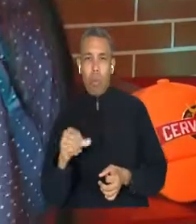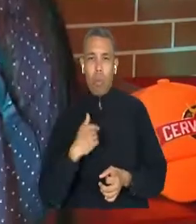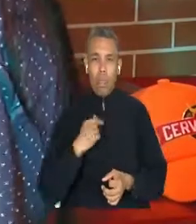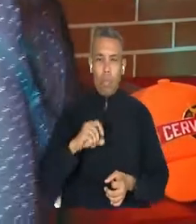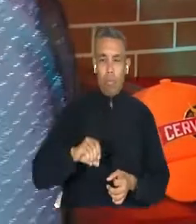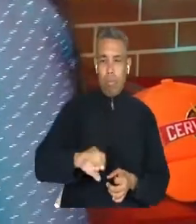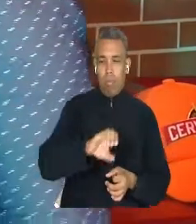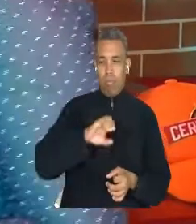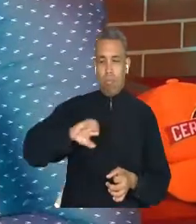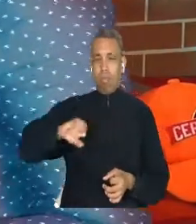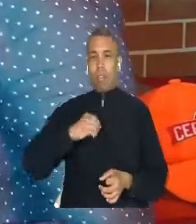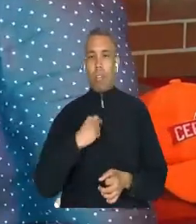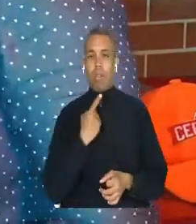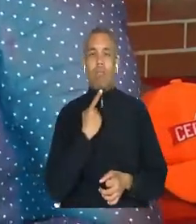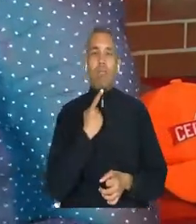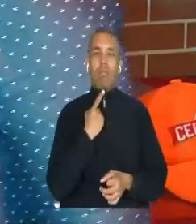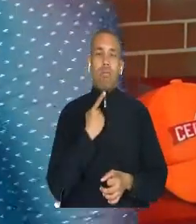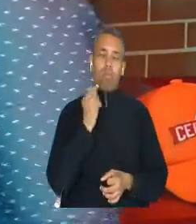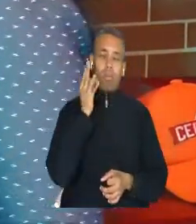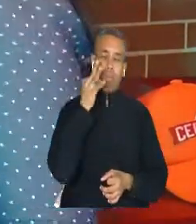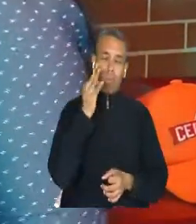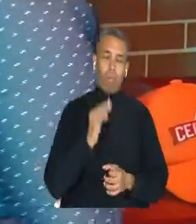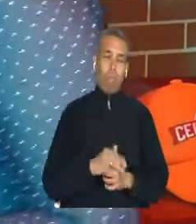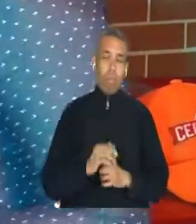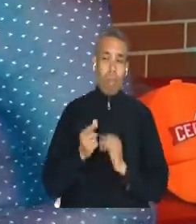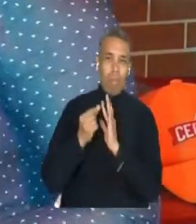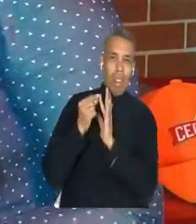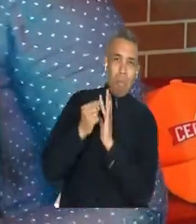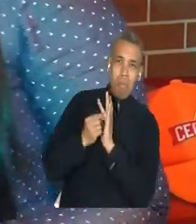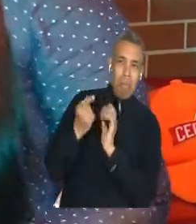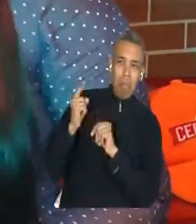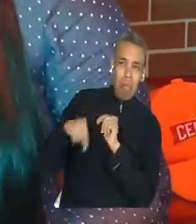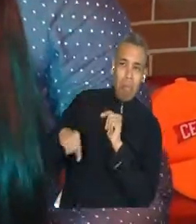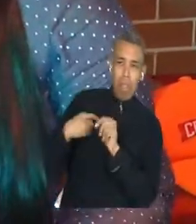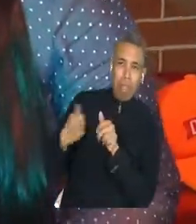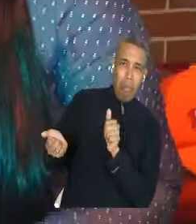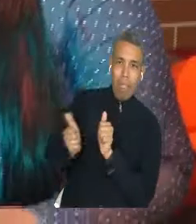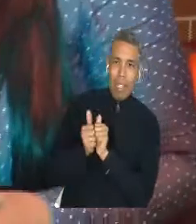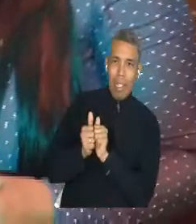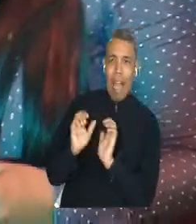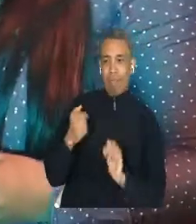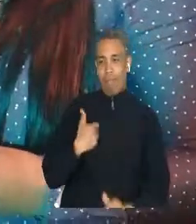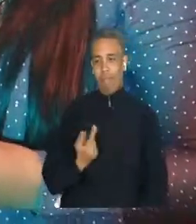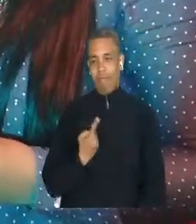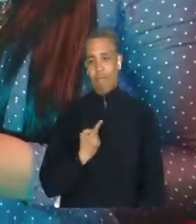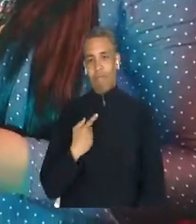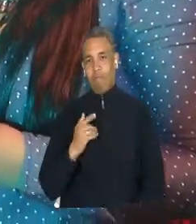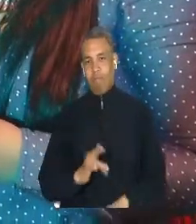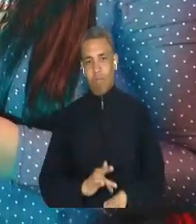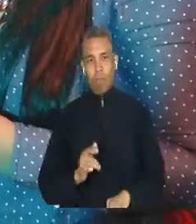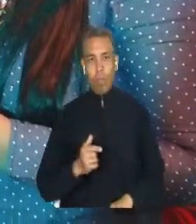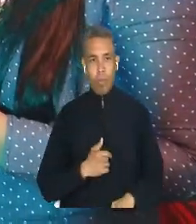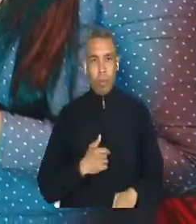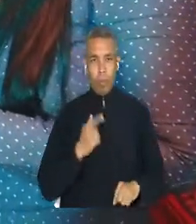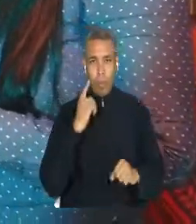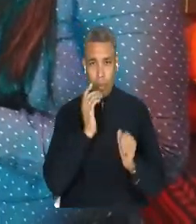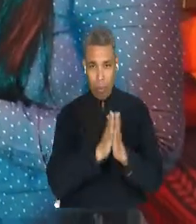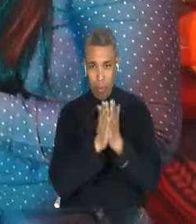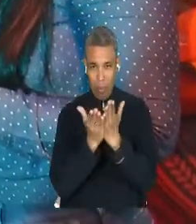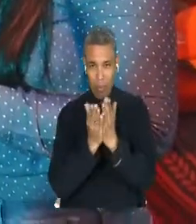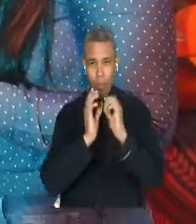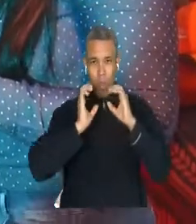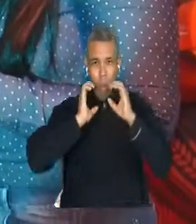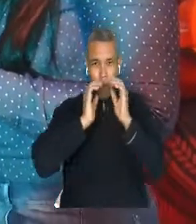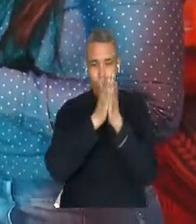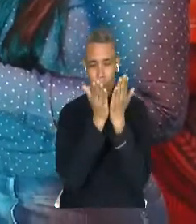encantan las picantes. Entonces ahí está la pelea completa en hamburguesa. En hamburguesas tenemos la Maracaná, la